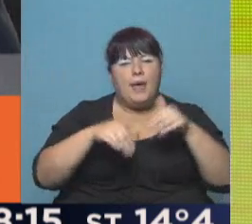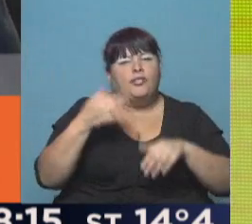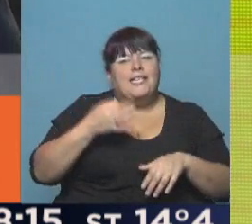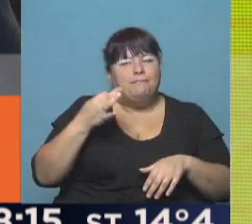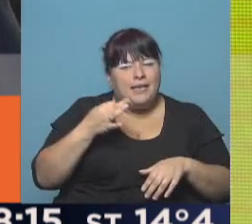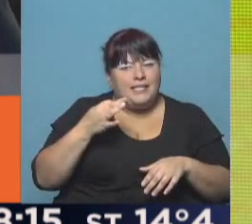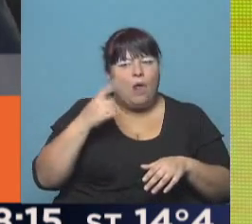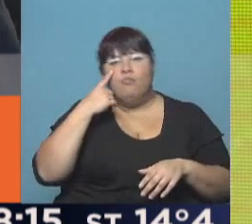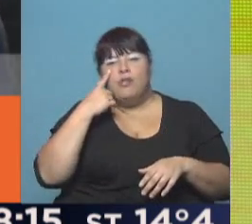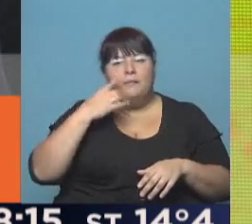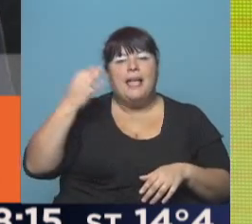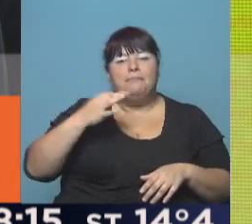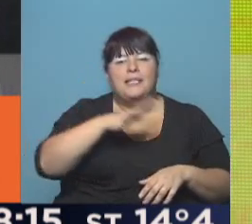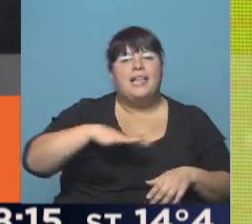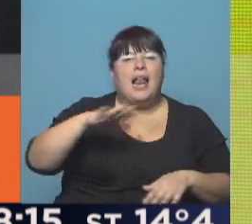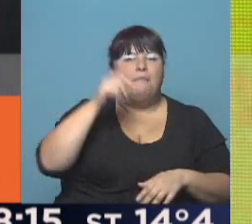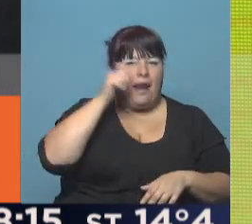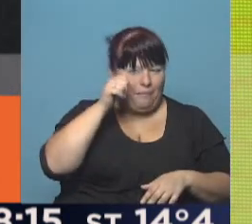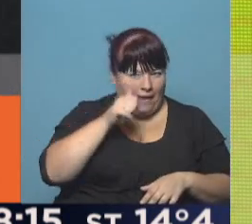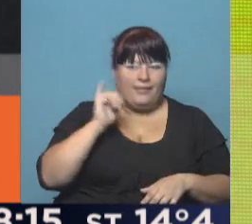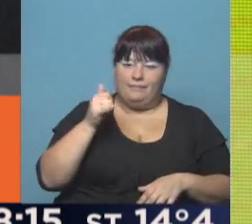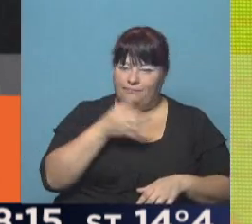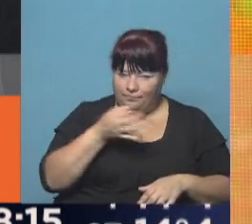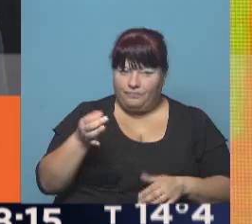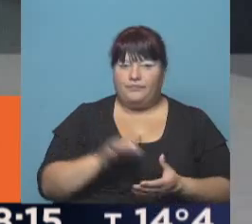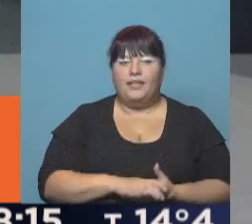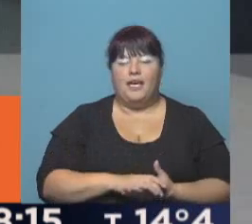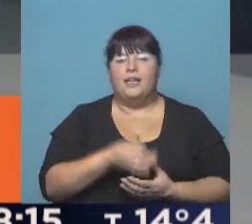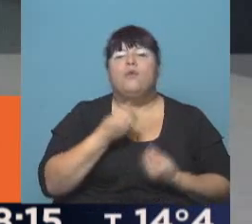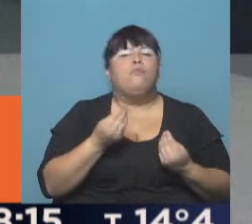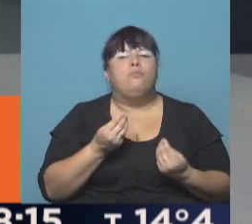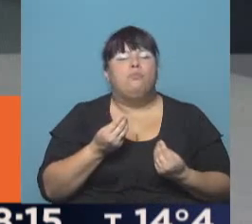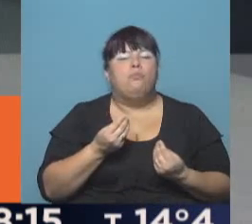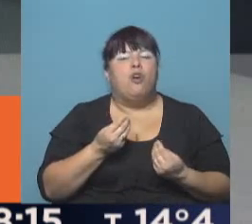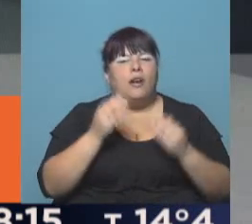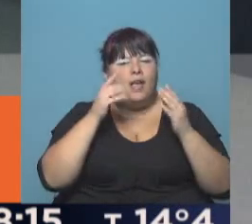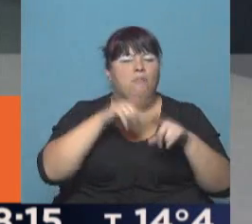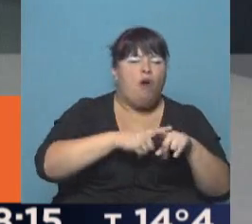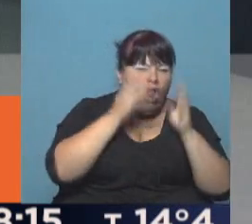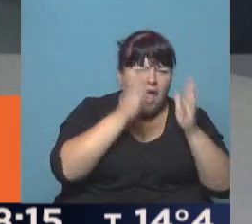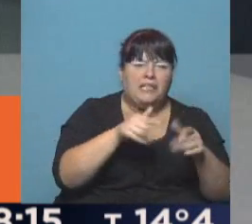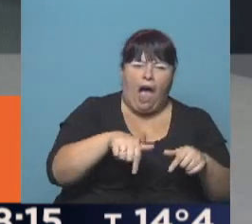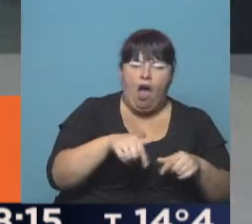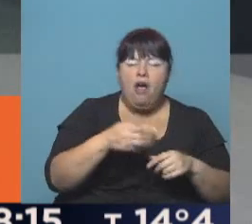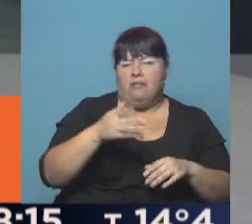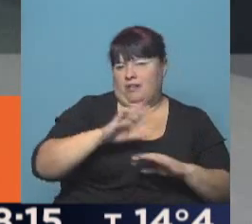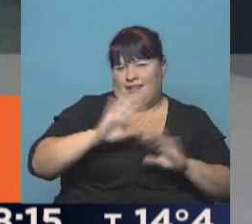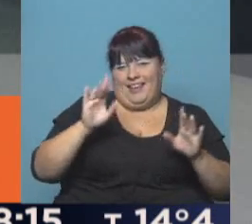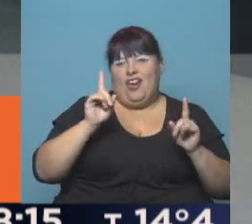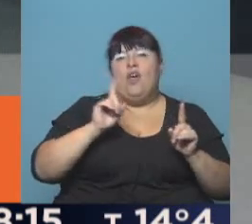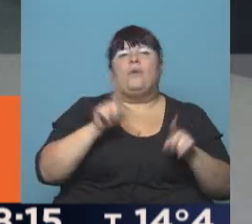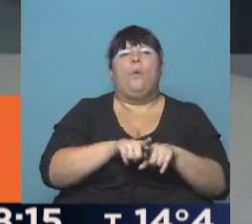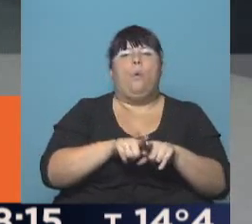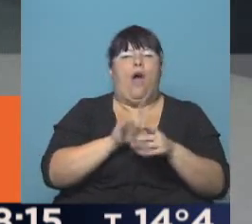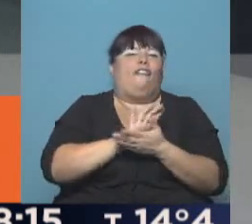particular un municipio muy particular como dice mar del plata- exactamente porque dedicarte a la política ya no es algo